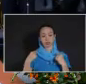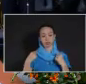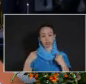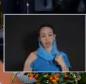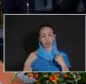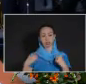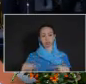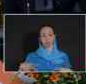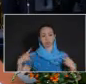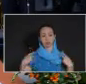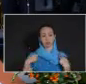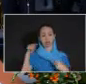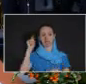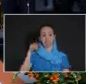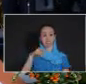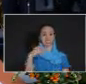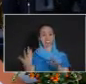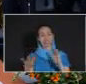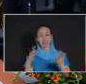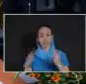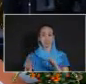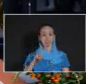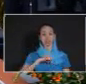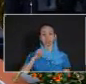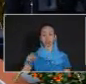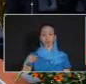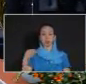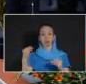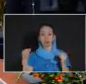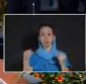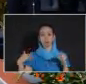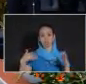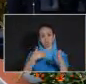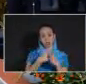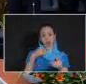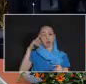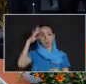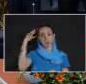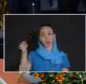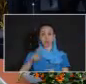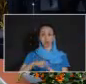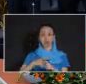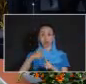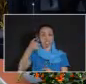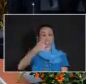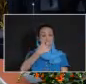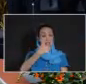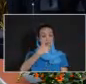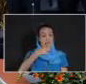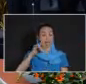vez se vio muy cerca. Ya cuando le disparan a uno ya no es amenaza, ¿verdad?